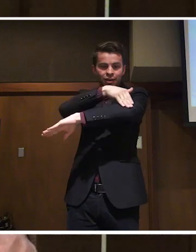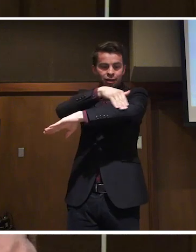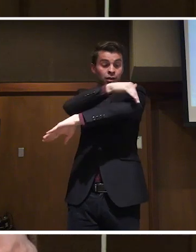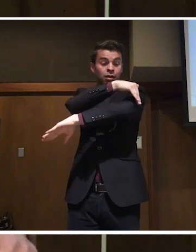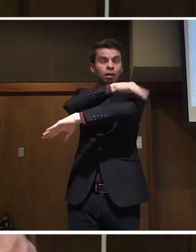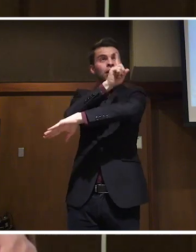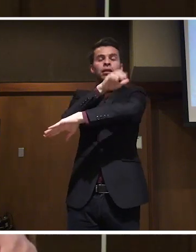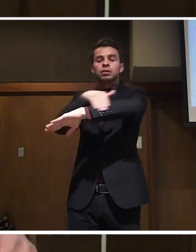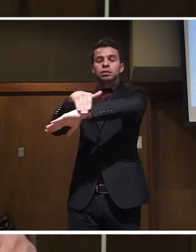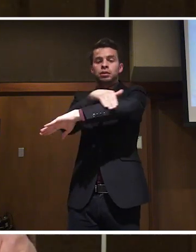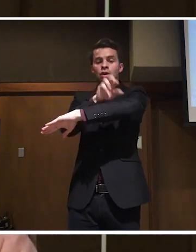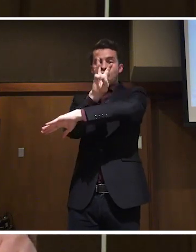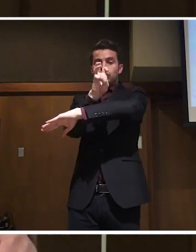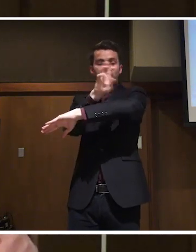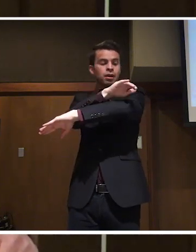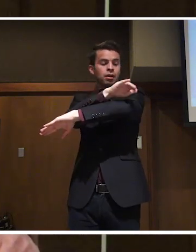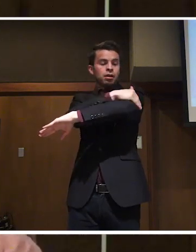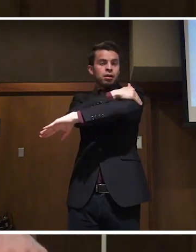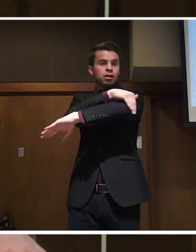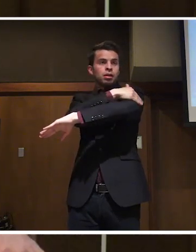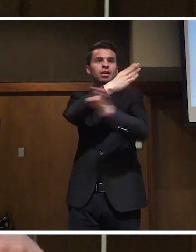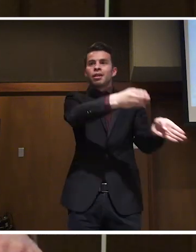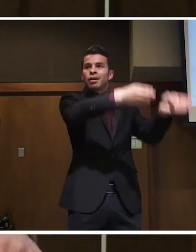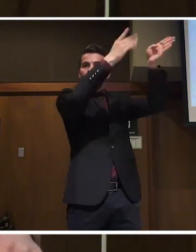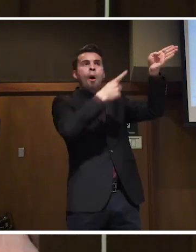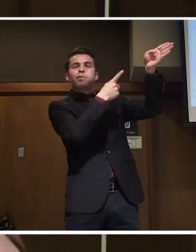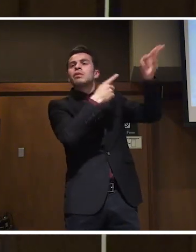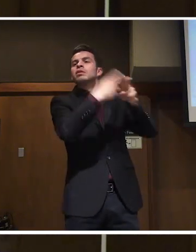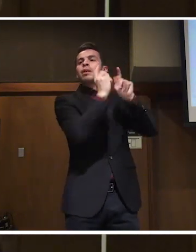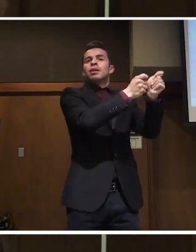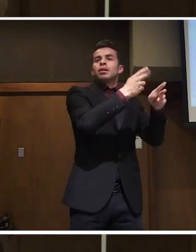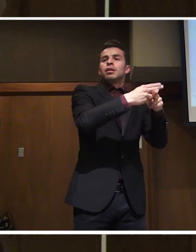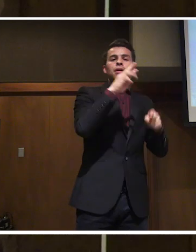en la carrera Octava con Jiménez, en el edificio hoy Mejía.